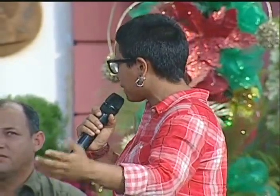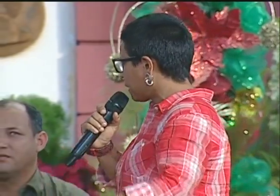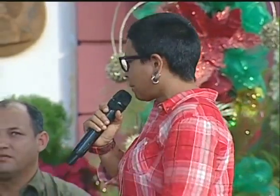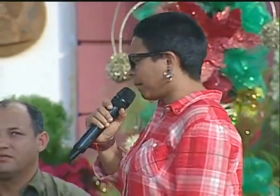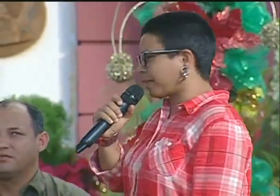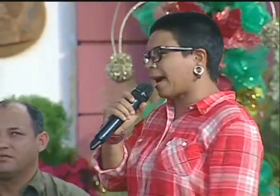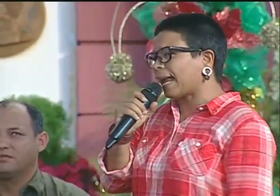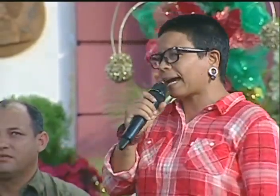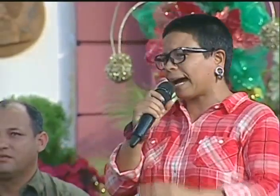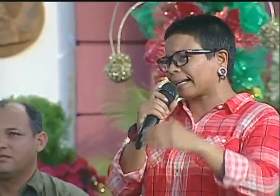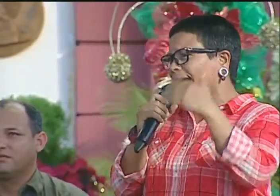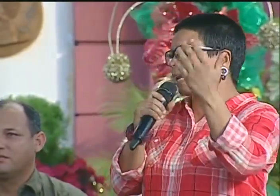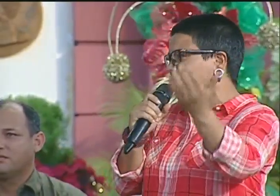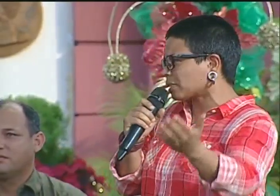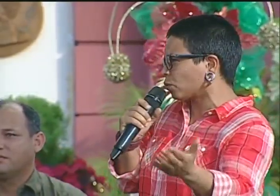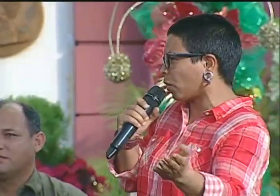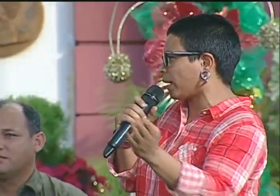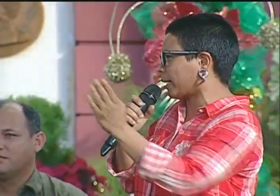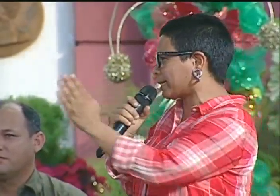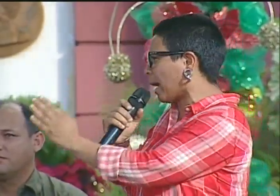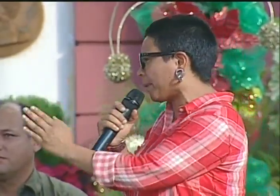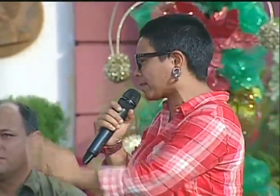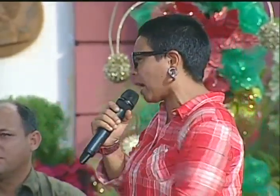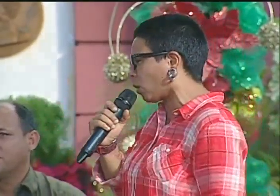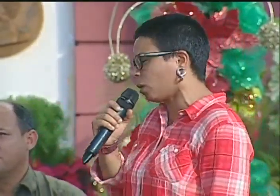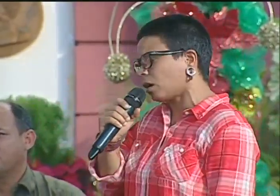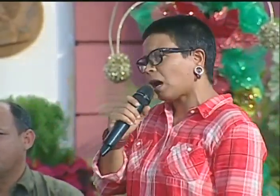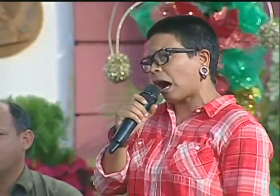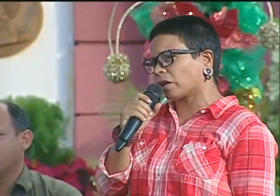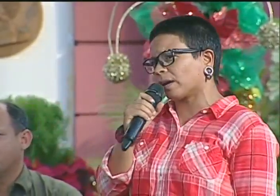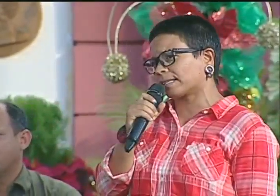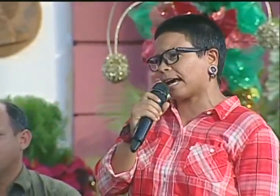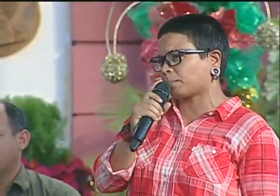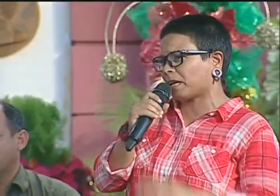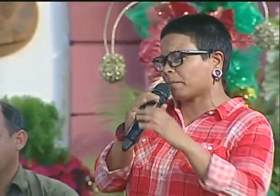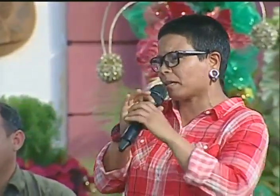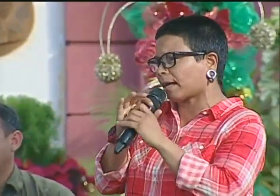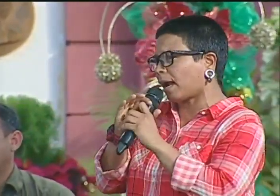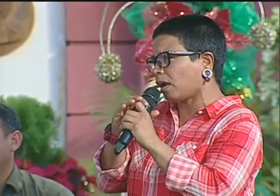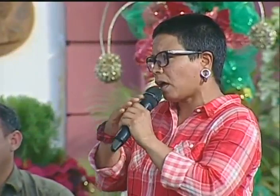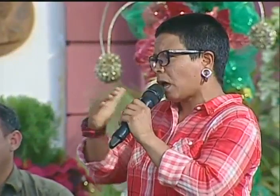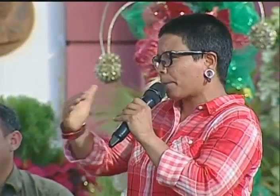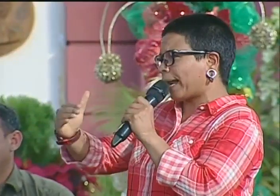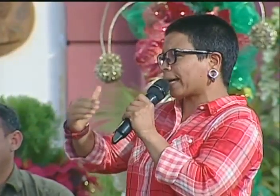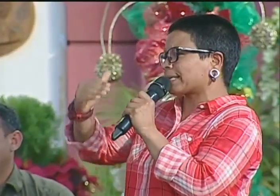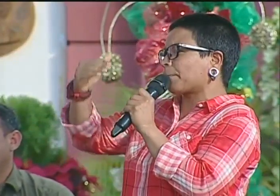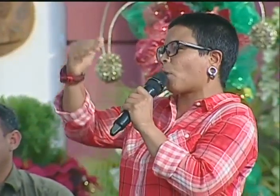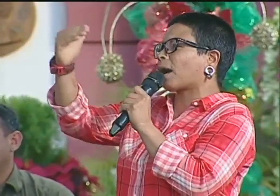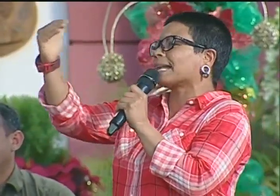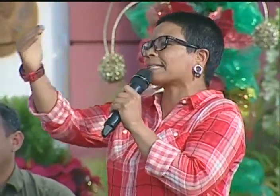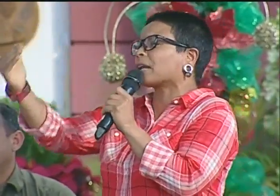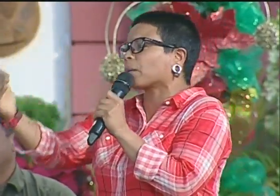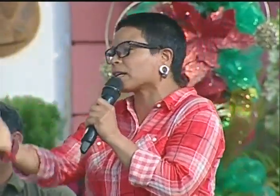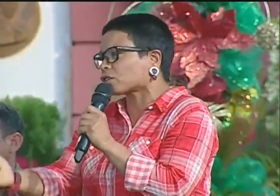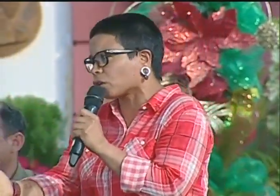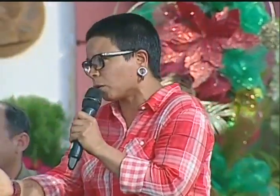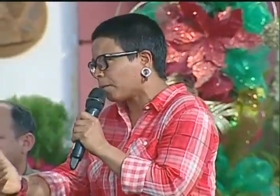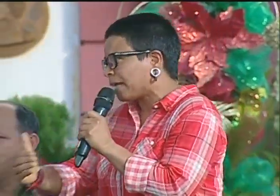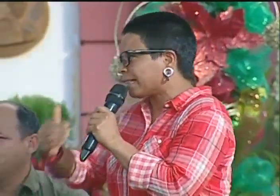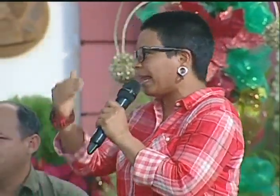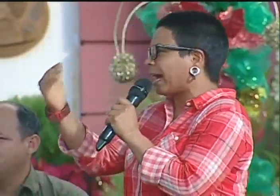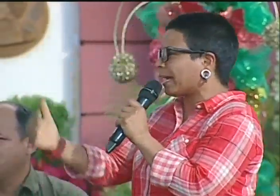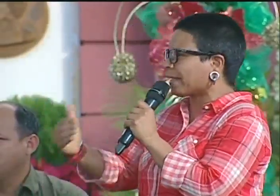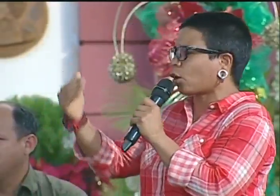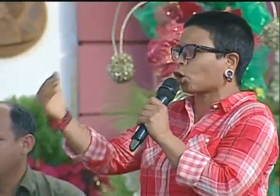revise, ¿verdad?, las carreras una vez que sea pasado a Universidad Experimental, para que se ponga al